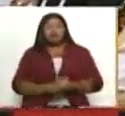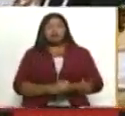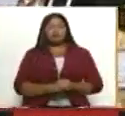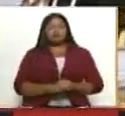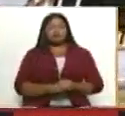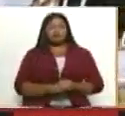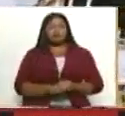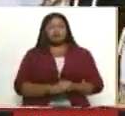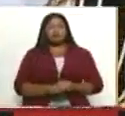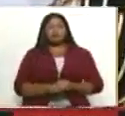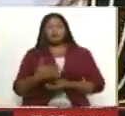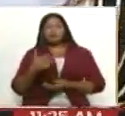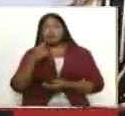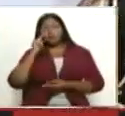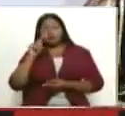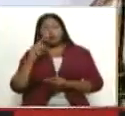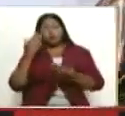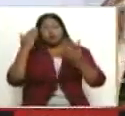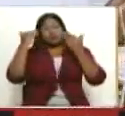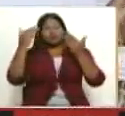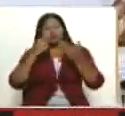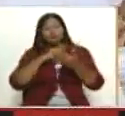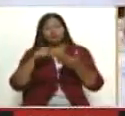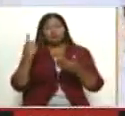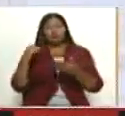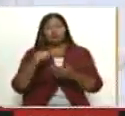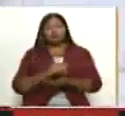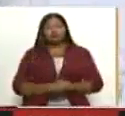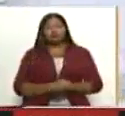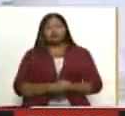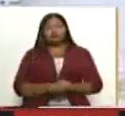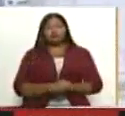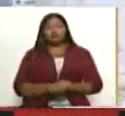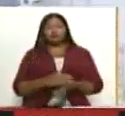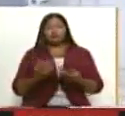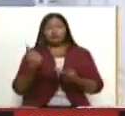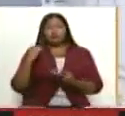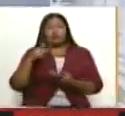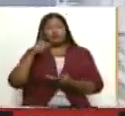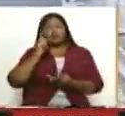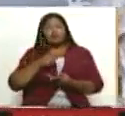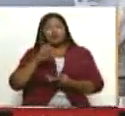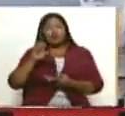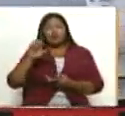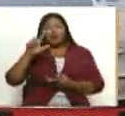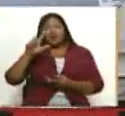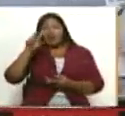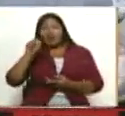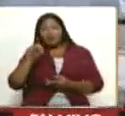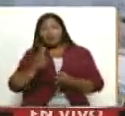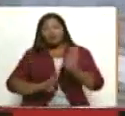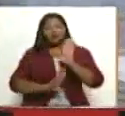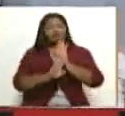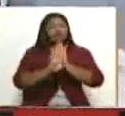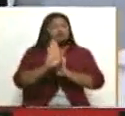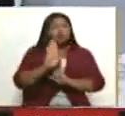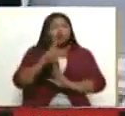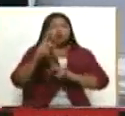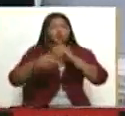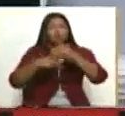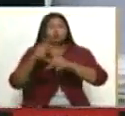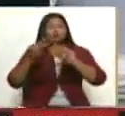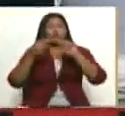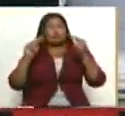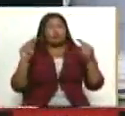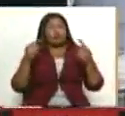En ese sentido es el saludo que traemos. O sea que cuenten con el ELN para seguir desarrollando este proceso de